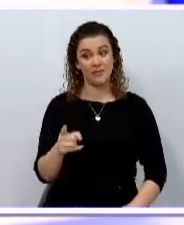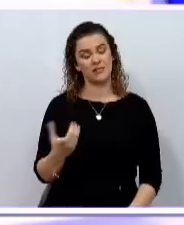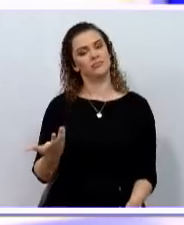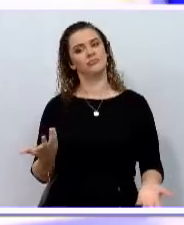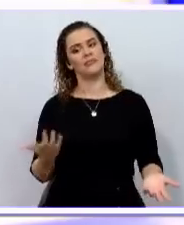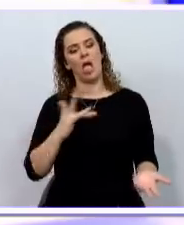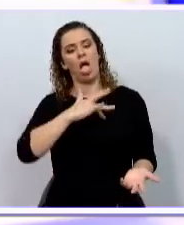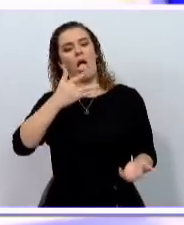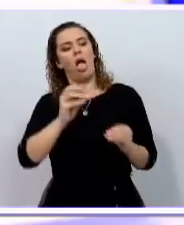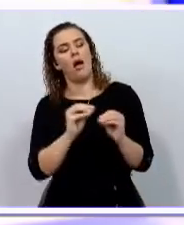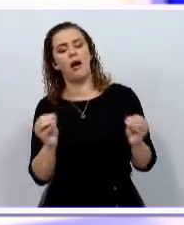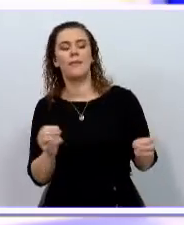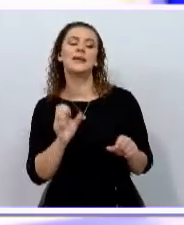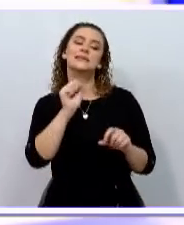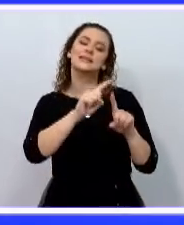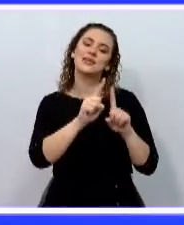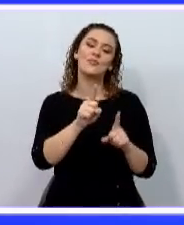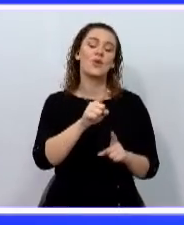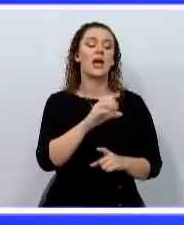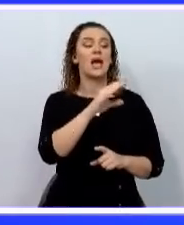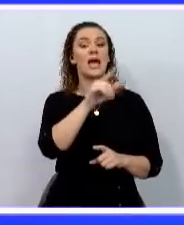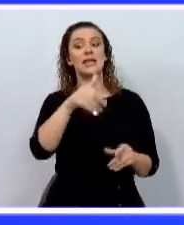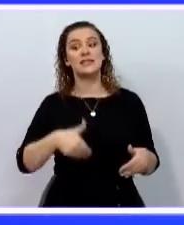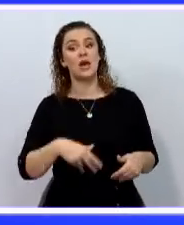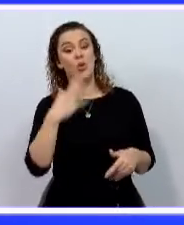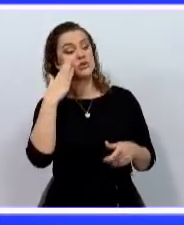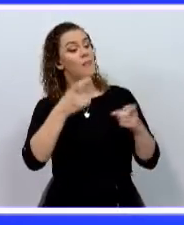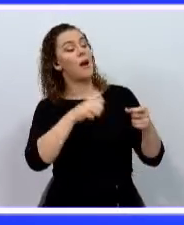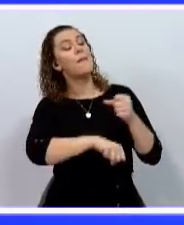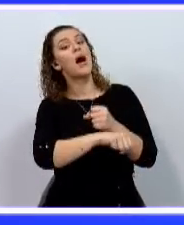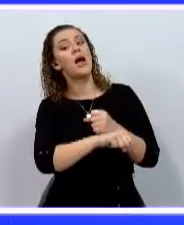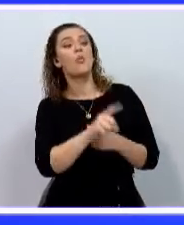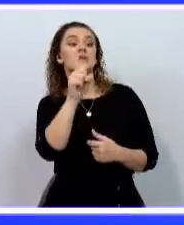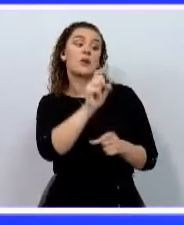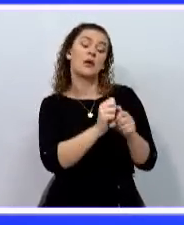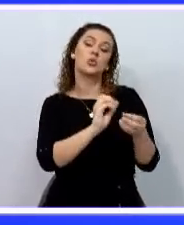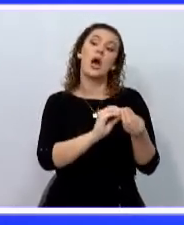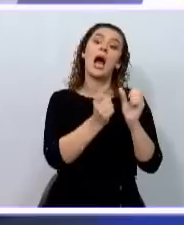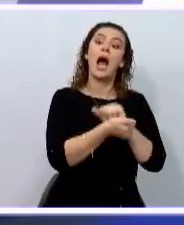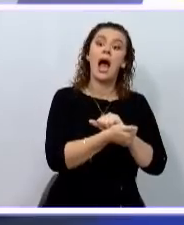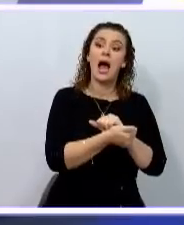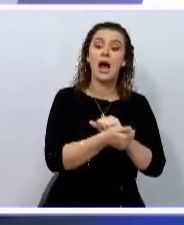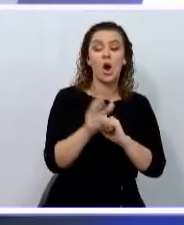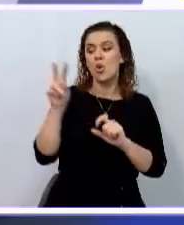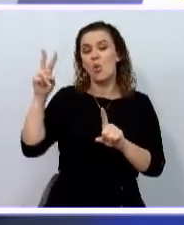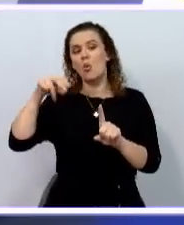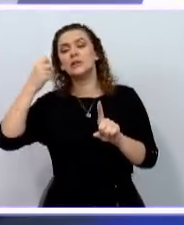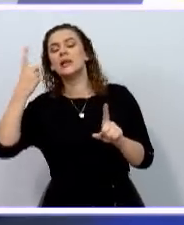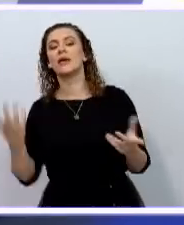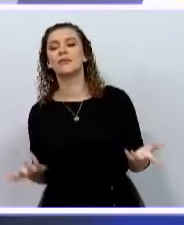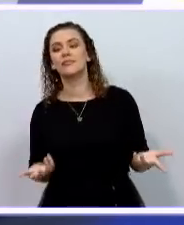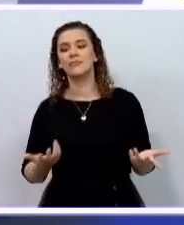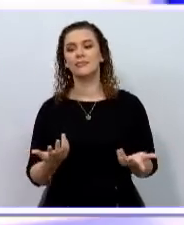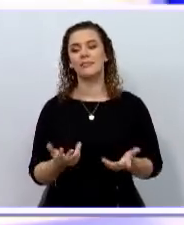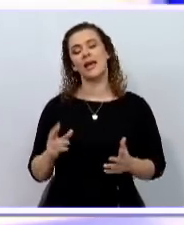desalmado pero en otro momento también le decían manejar partidos y saprisso hubiera hecho un cambio no pude leer No No